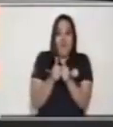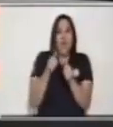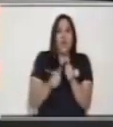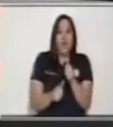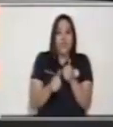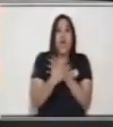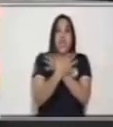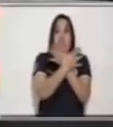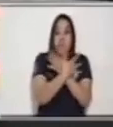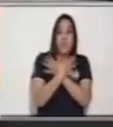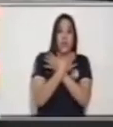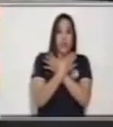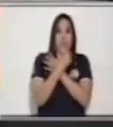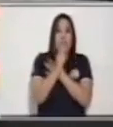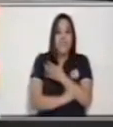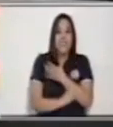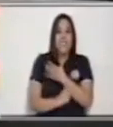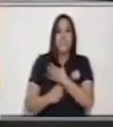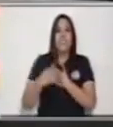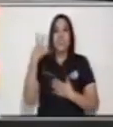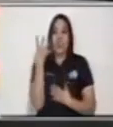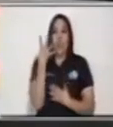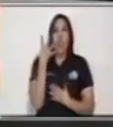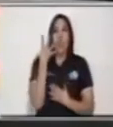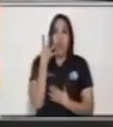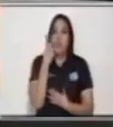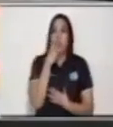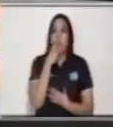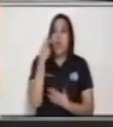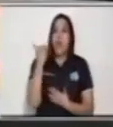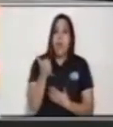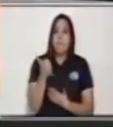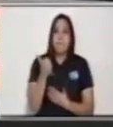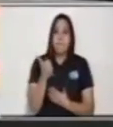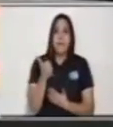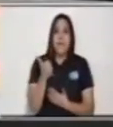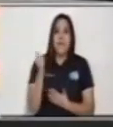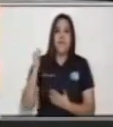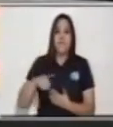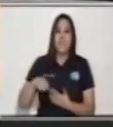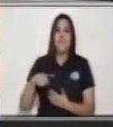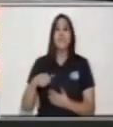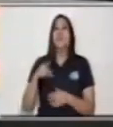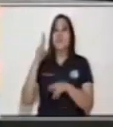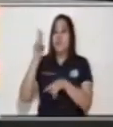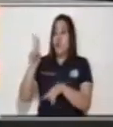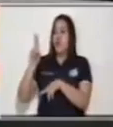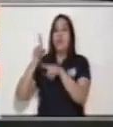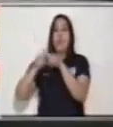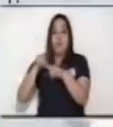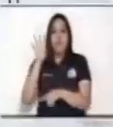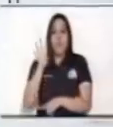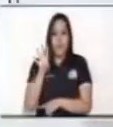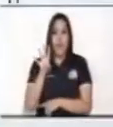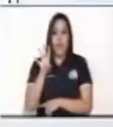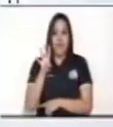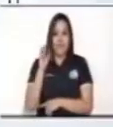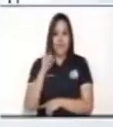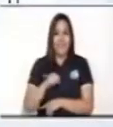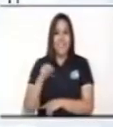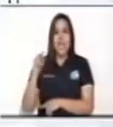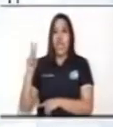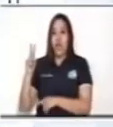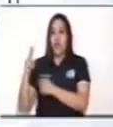una. Somos cuatro hermanas. Entonces voy a multiplicar por cuatro. ¿Cuánto